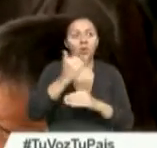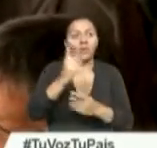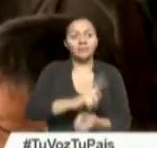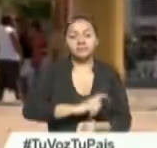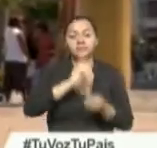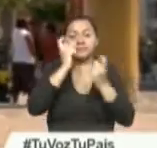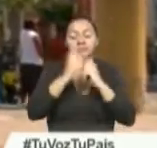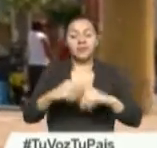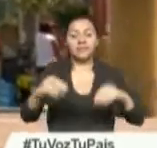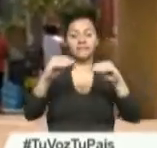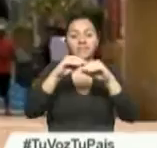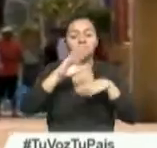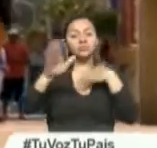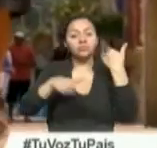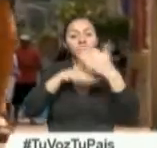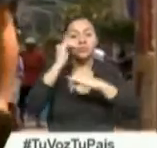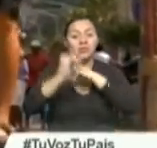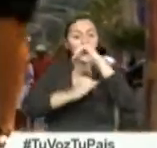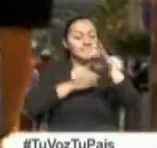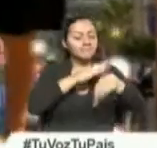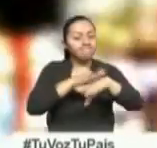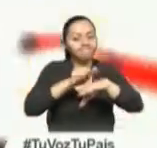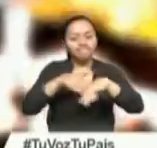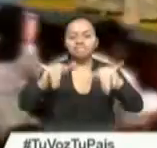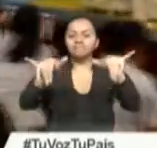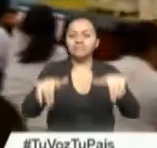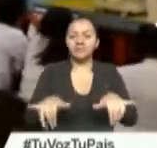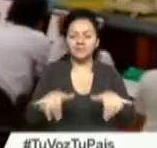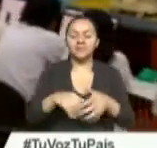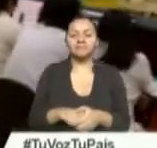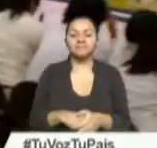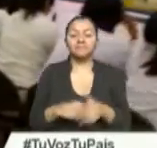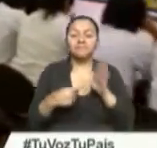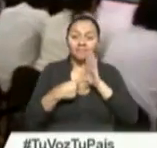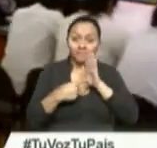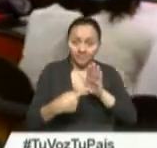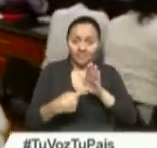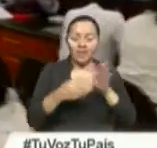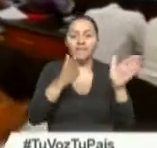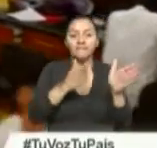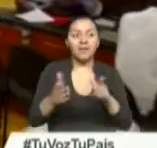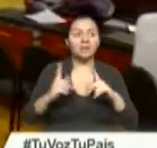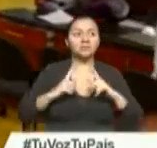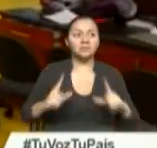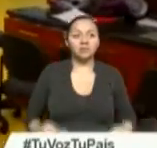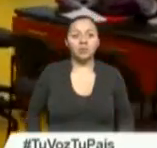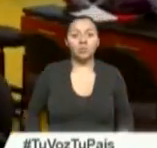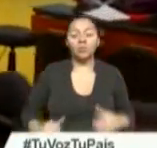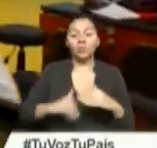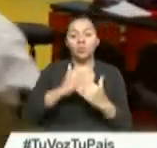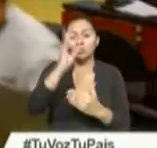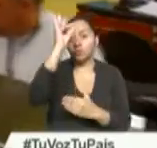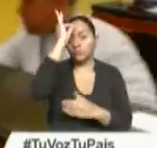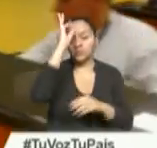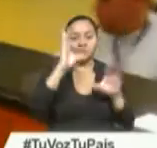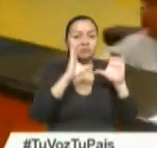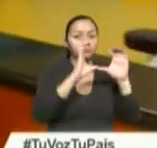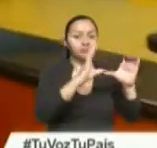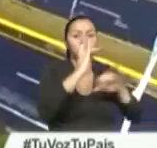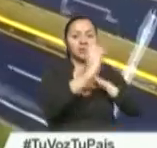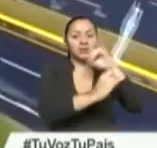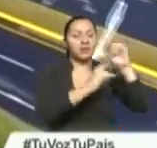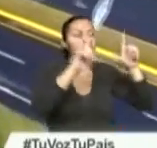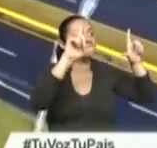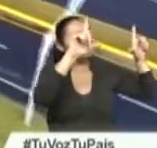sin duda invitan a los extranjeros a quedarse en él. El moderno sistema de salud, con hospitales acreditados